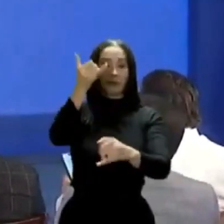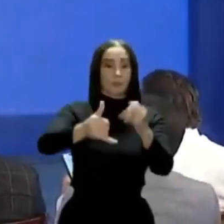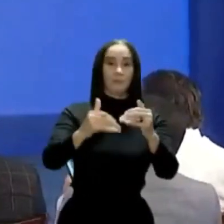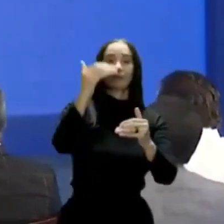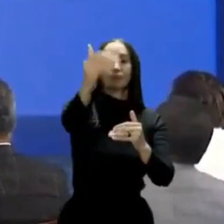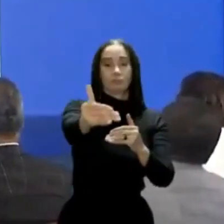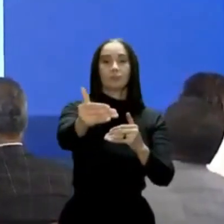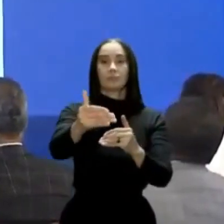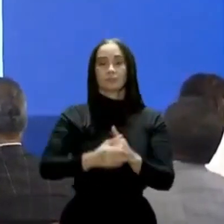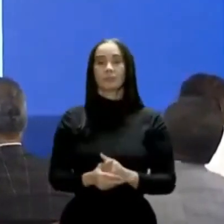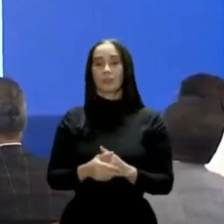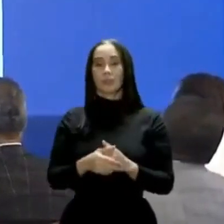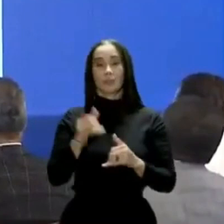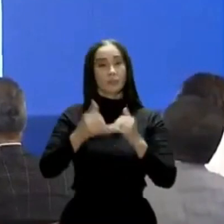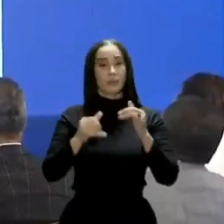donde termina